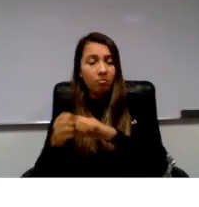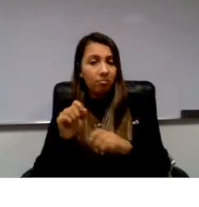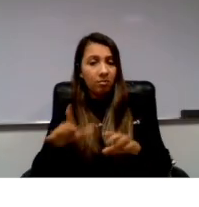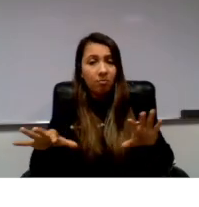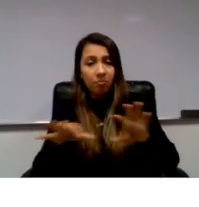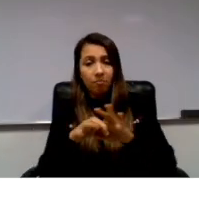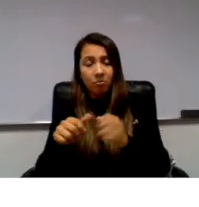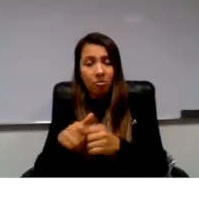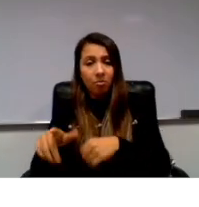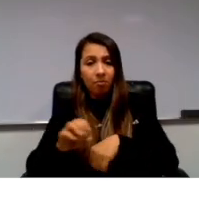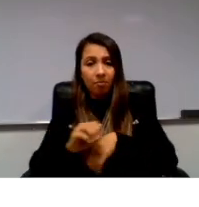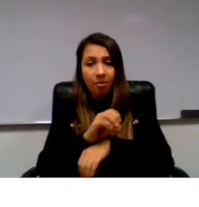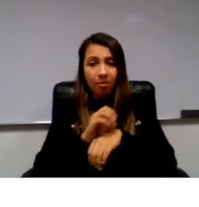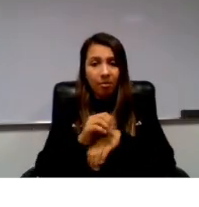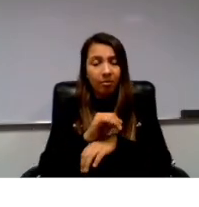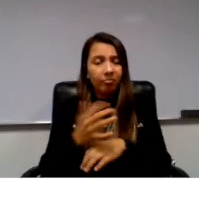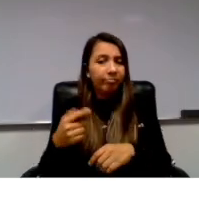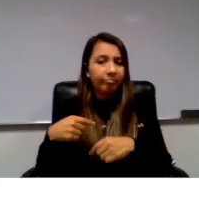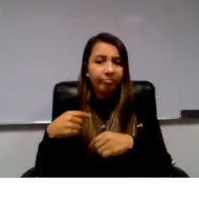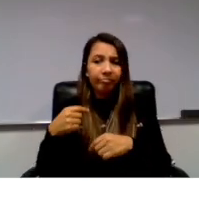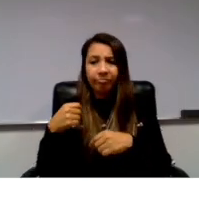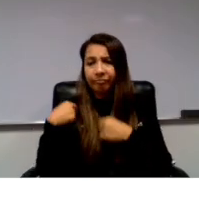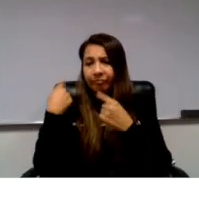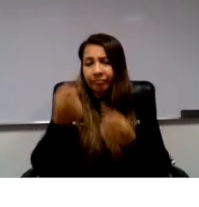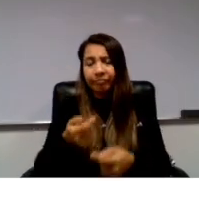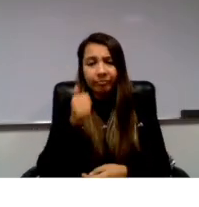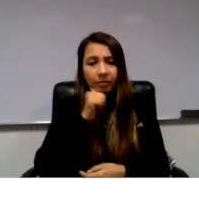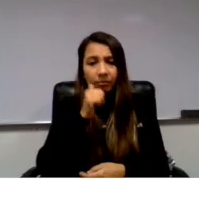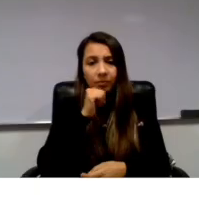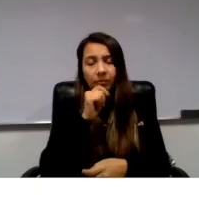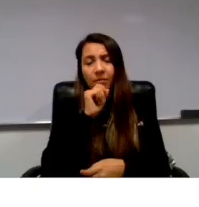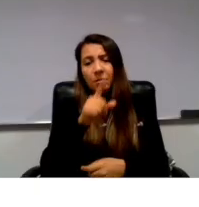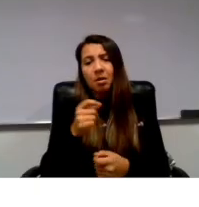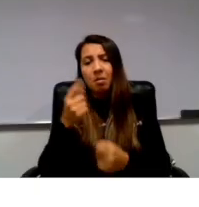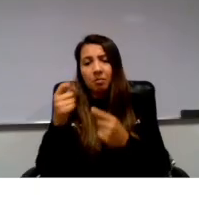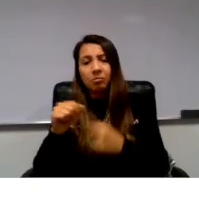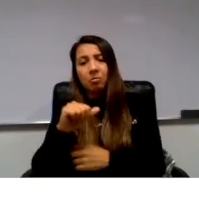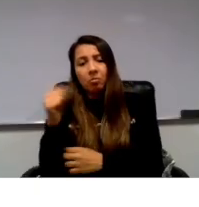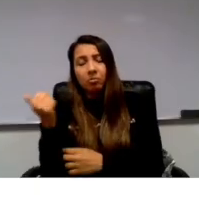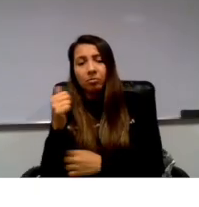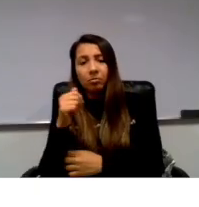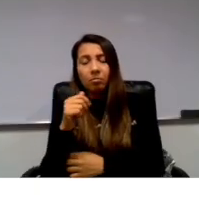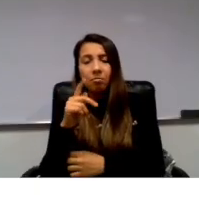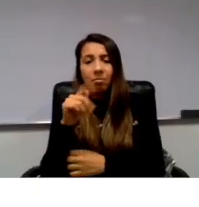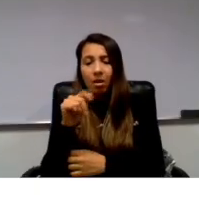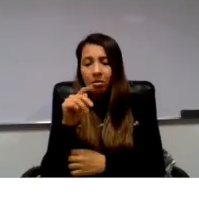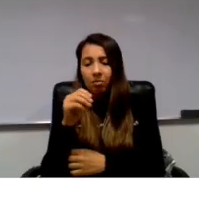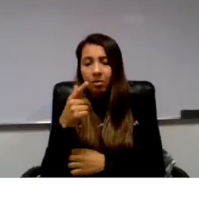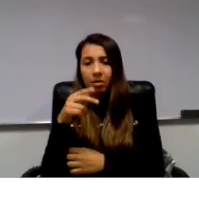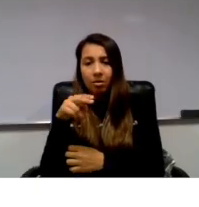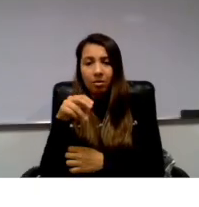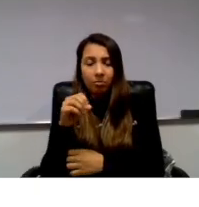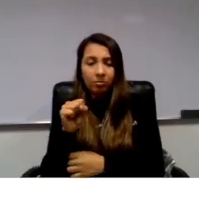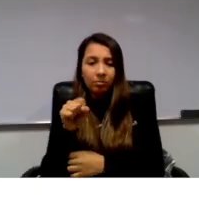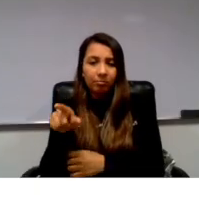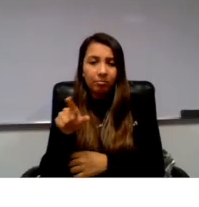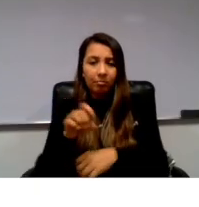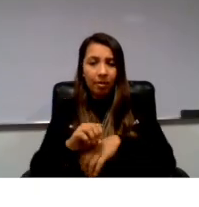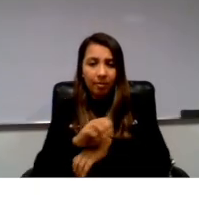¿no? Y con muchos otros patógenos. Bueno, las bacterias cuando son patógenas, claro, no todas son